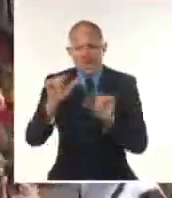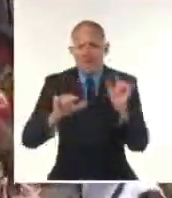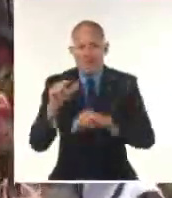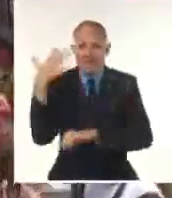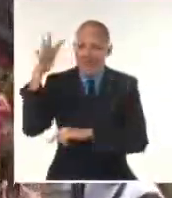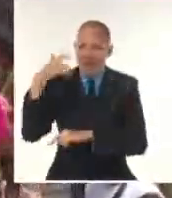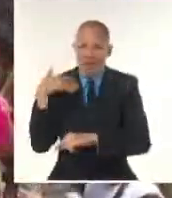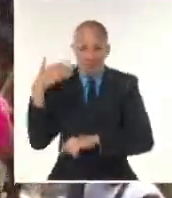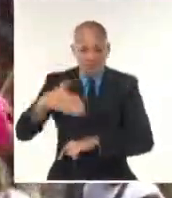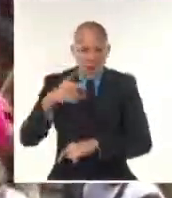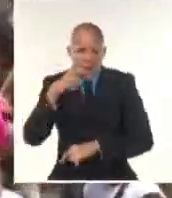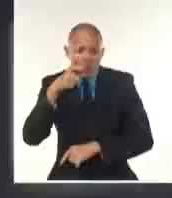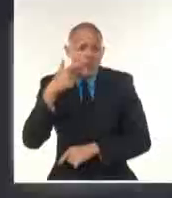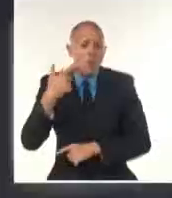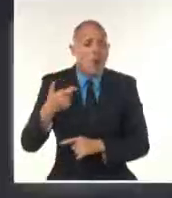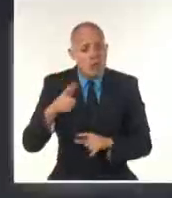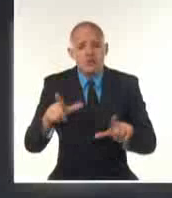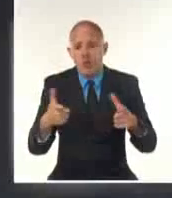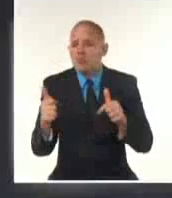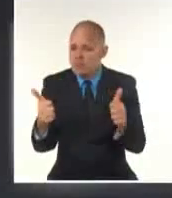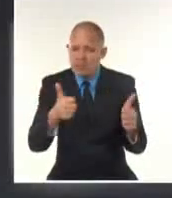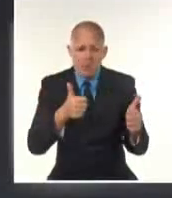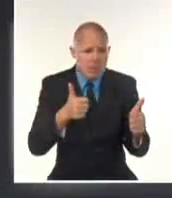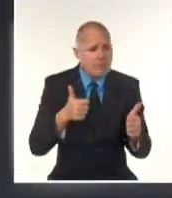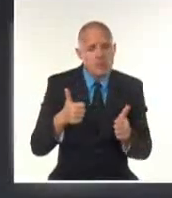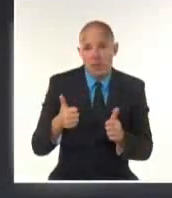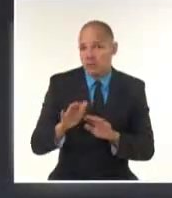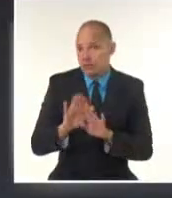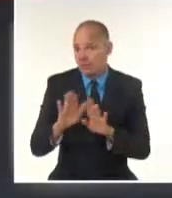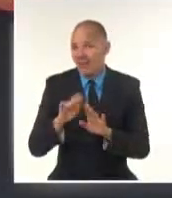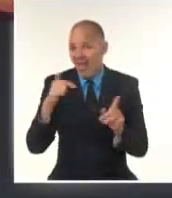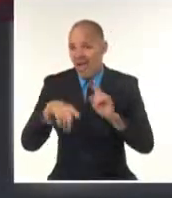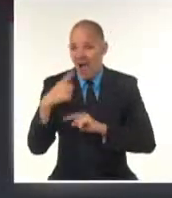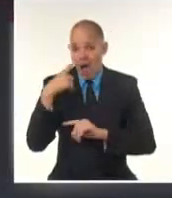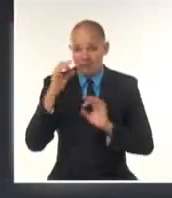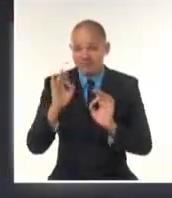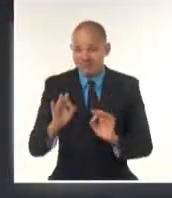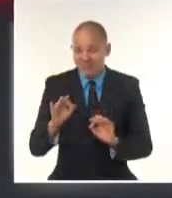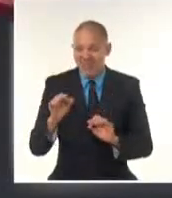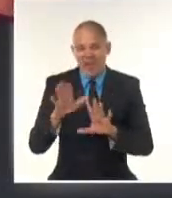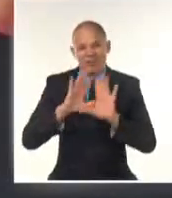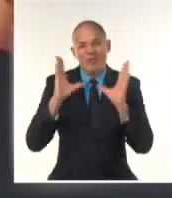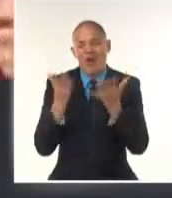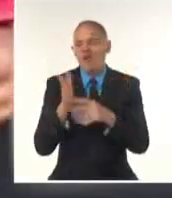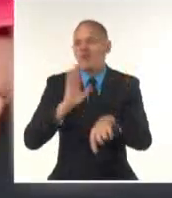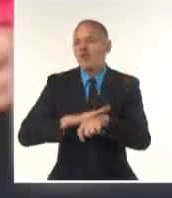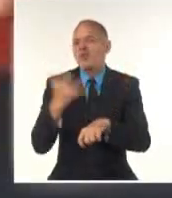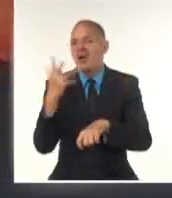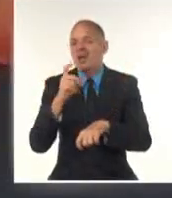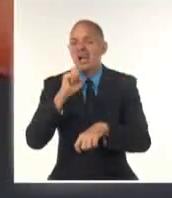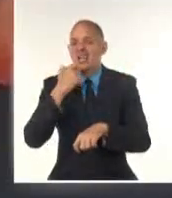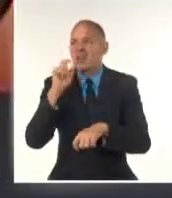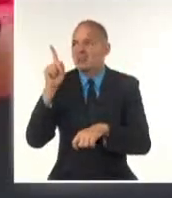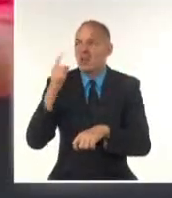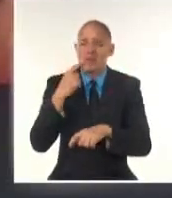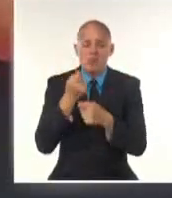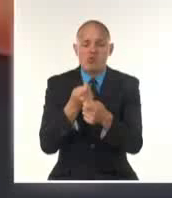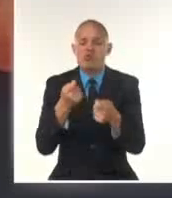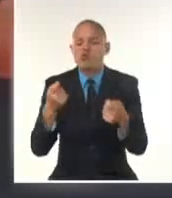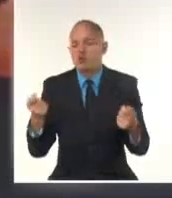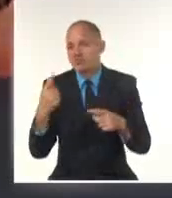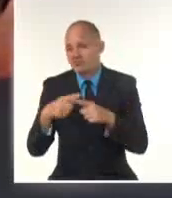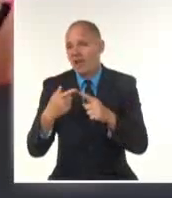del gigante suramericano denuncian que la campaña difamatoria de Washington se orquesta con la prensa burguesa de todo el continente para